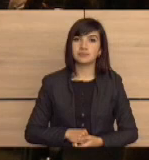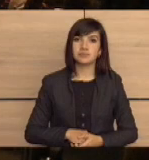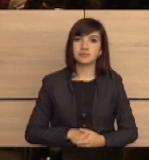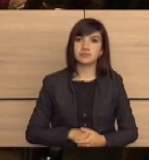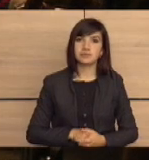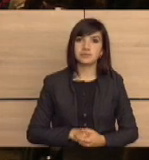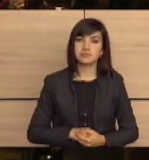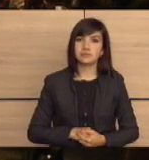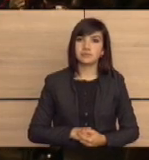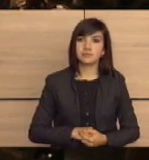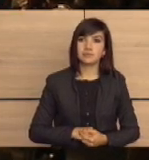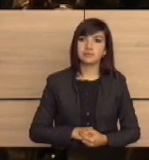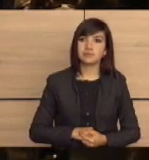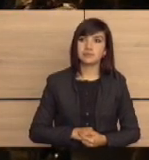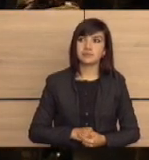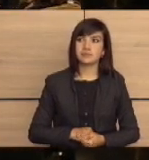Bueno,